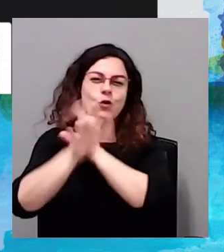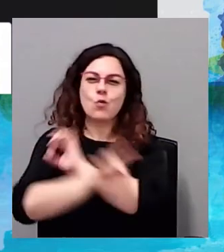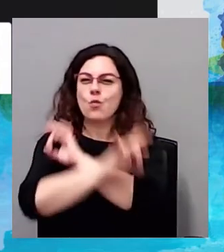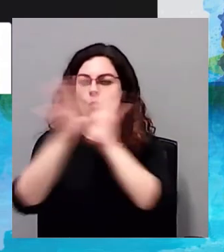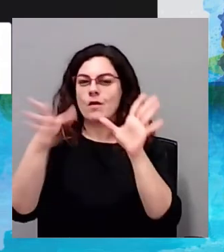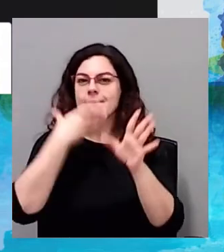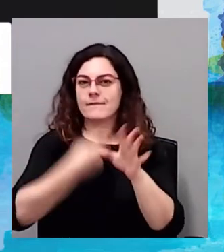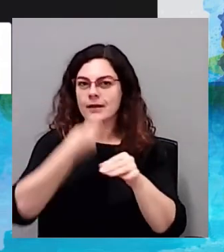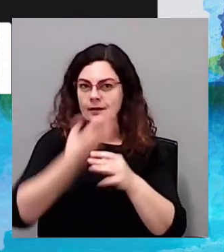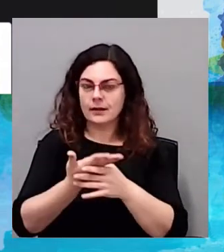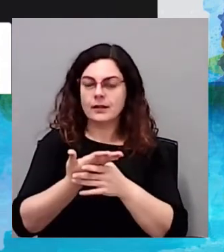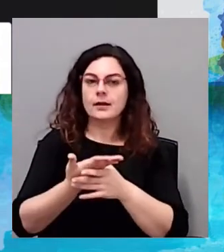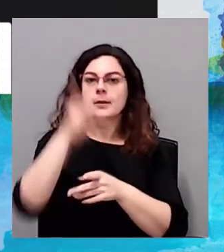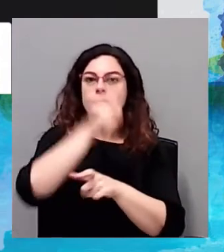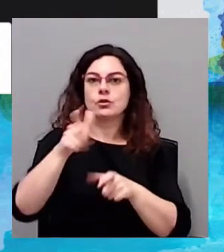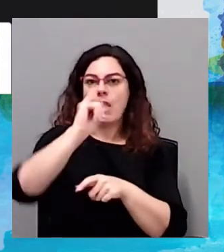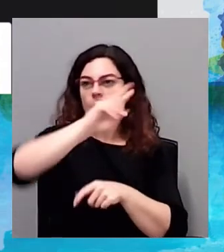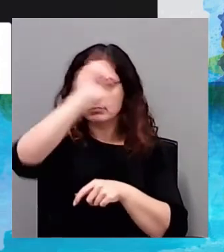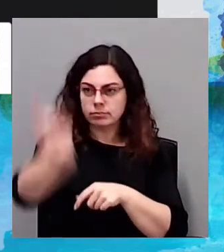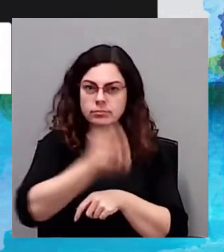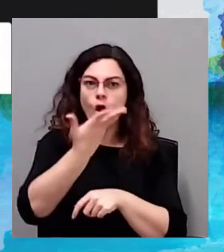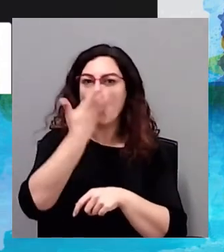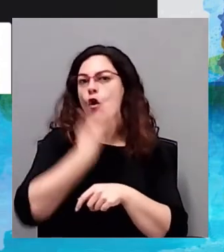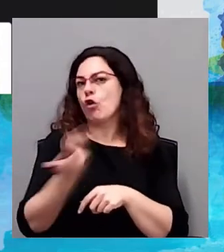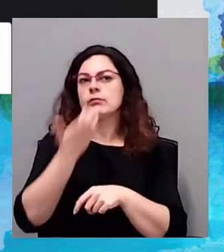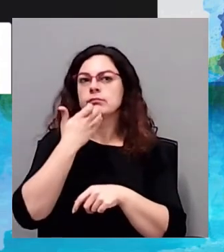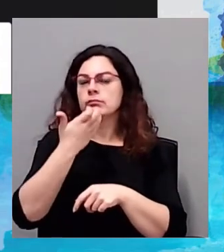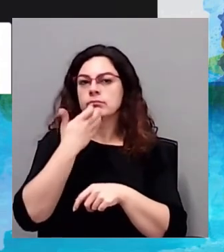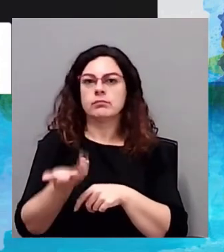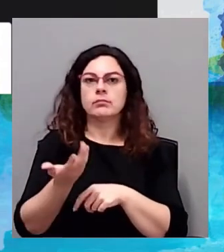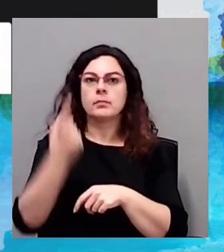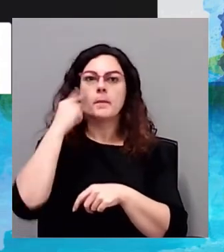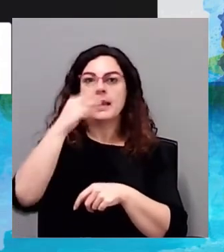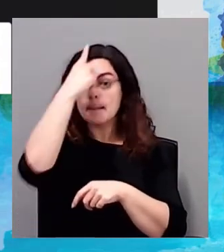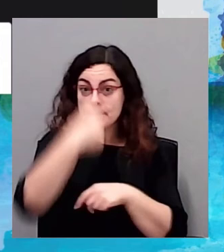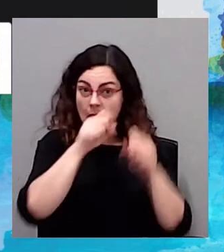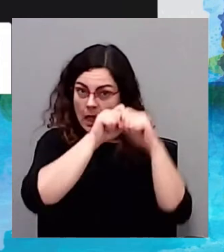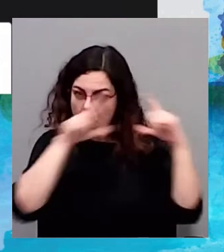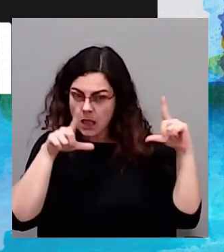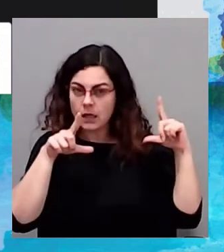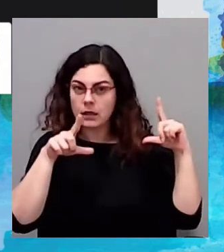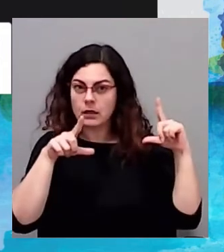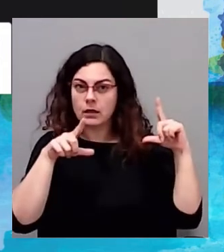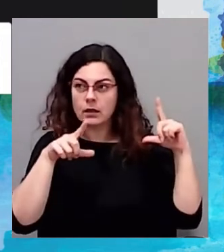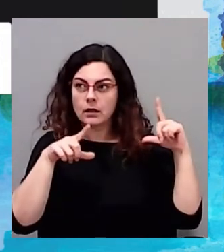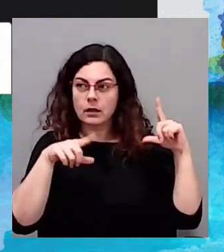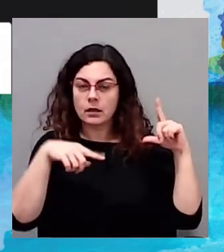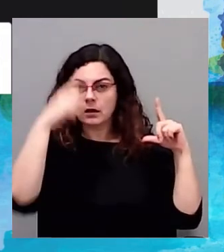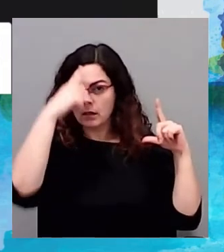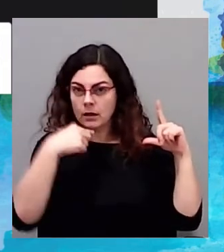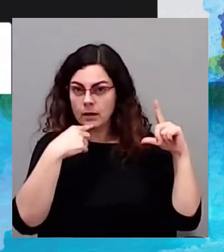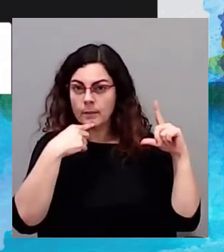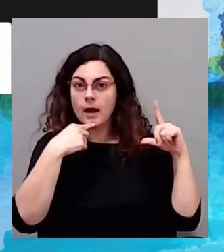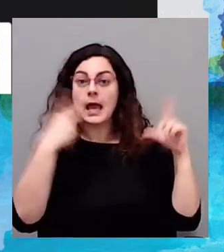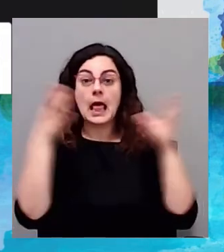los colores, pero mirad, por ejemplo, fijaos en la imagen. Esta imagen muestra la expulsión de los moriscos de Granada